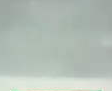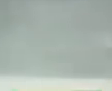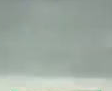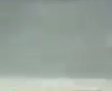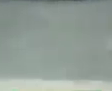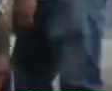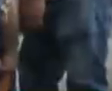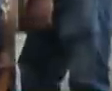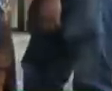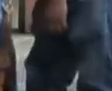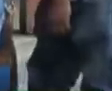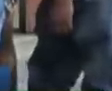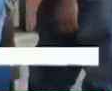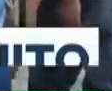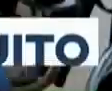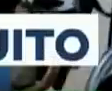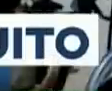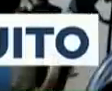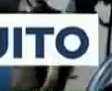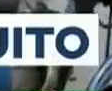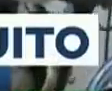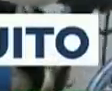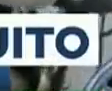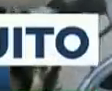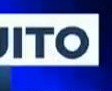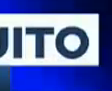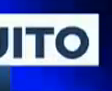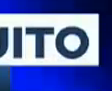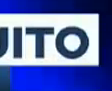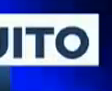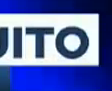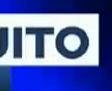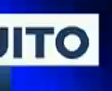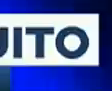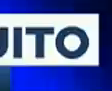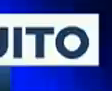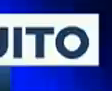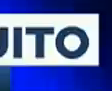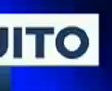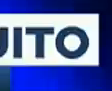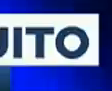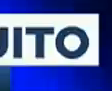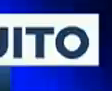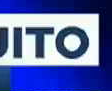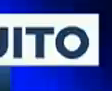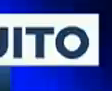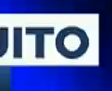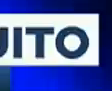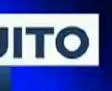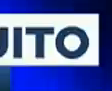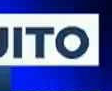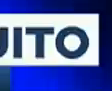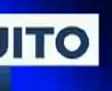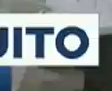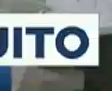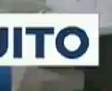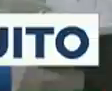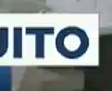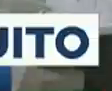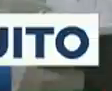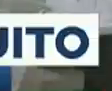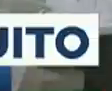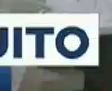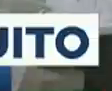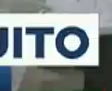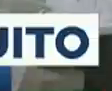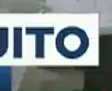Quito vive un pico de la demanda de camas por casos de COVID-19. Así lo informó el ministro de Salud Juan Carlos Ceballos, quien además